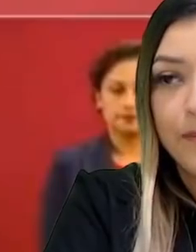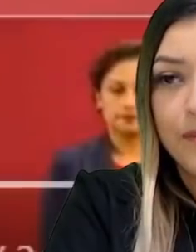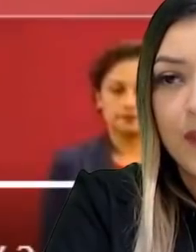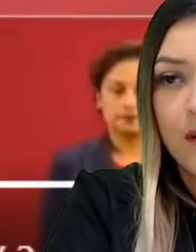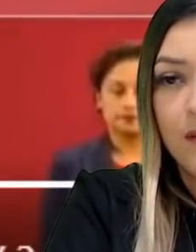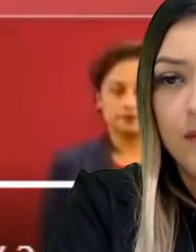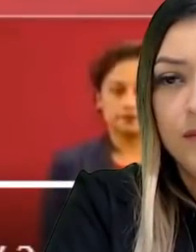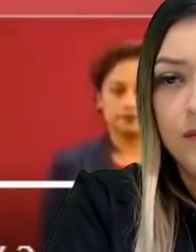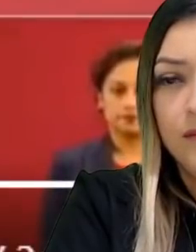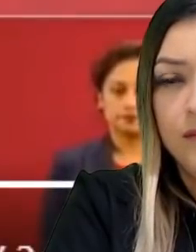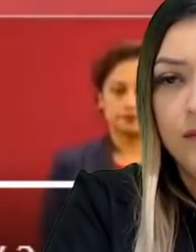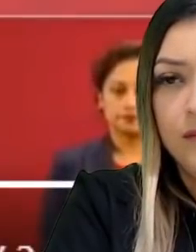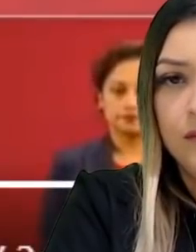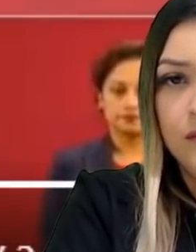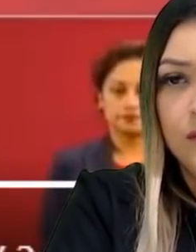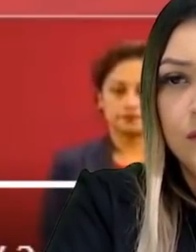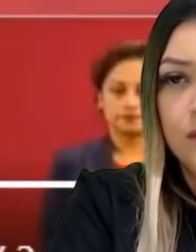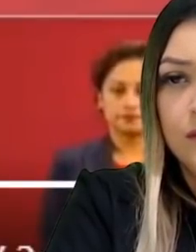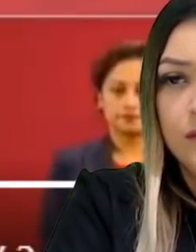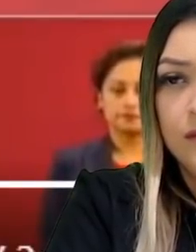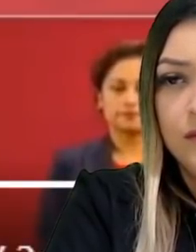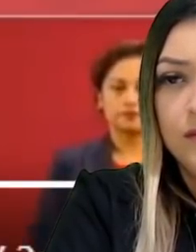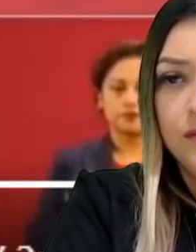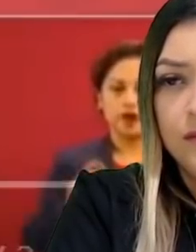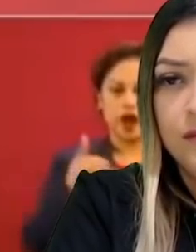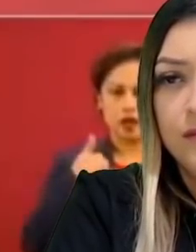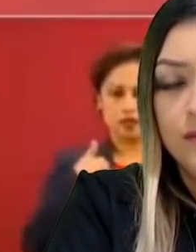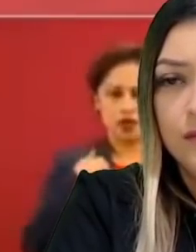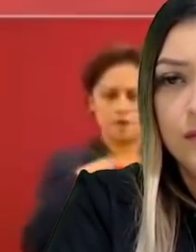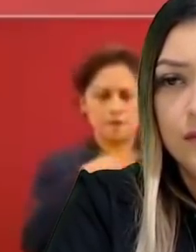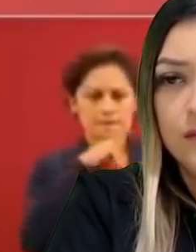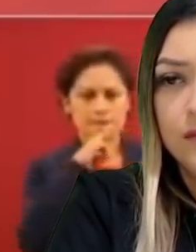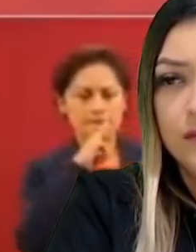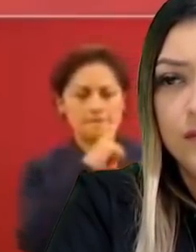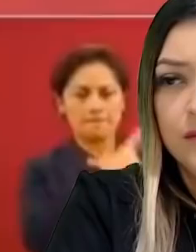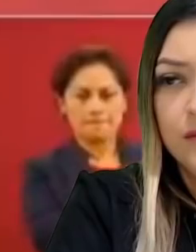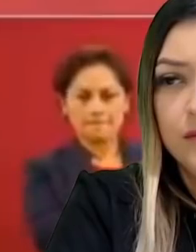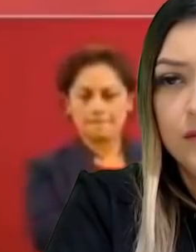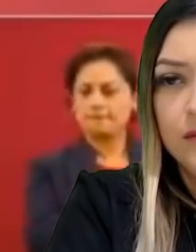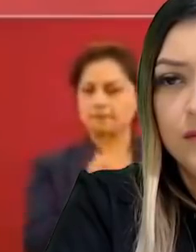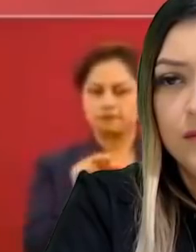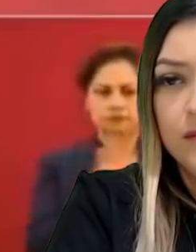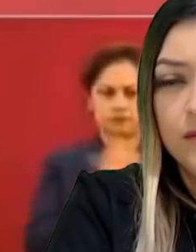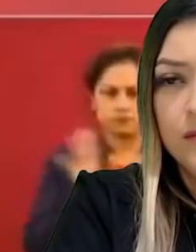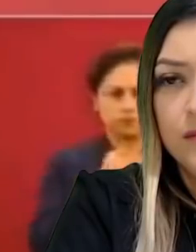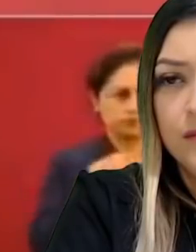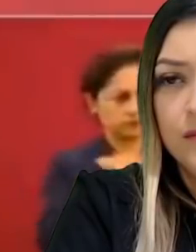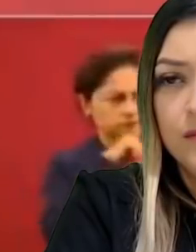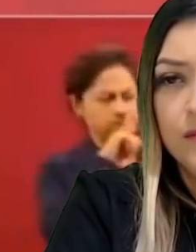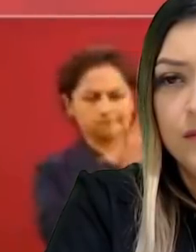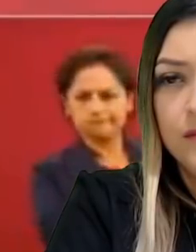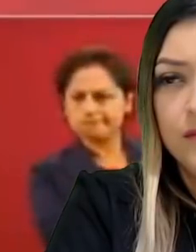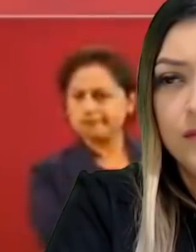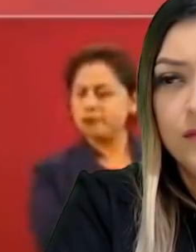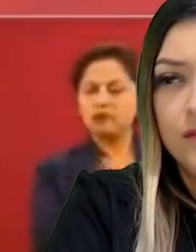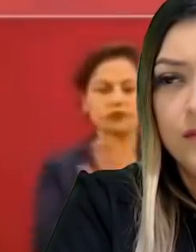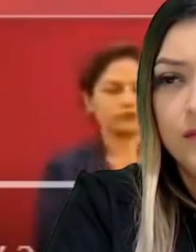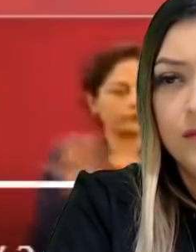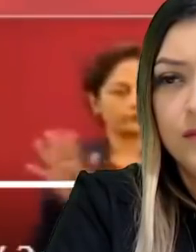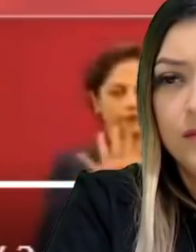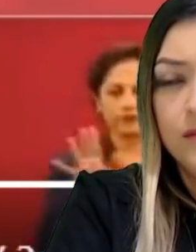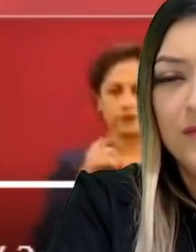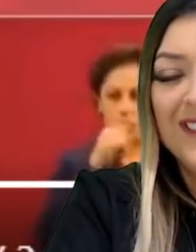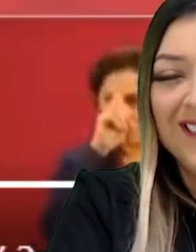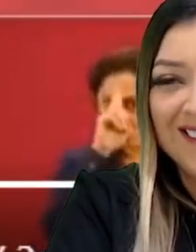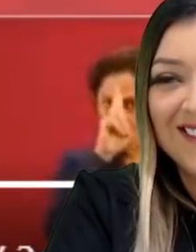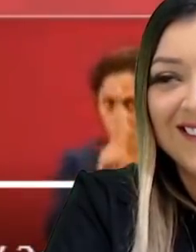Y yo no censuro, nada, nada, nada, prohibido, prohibido.